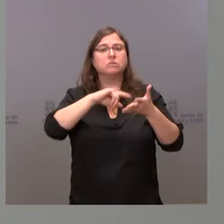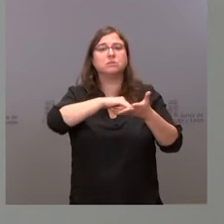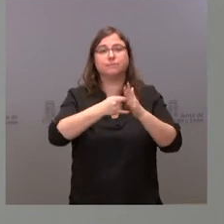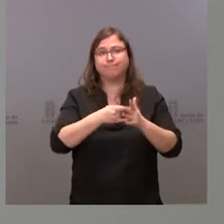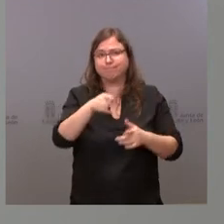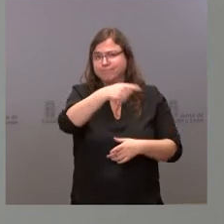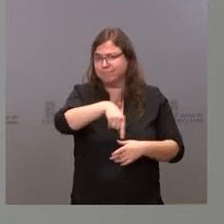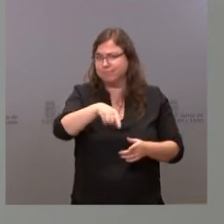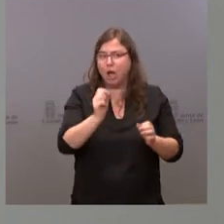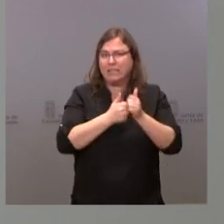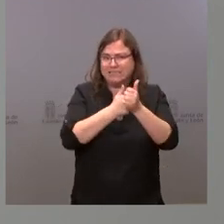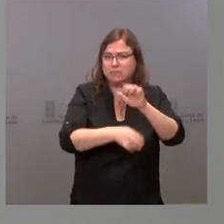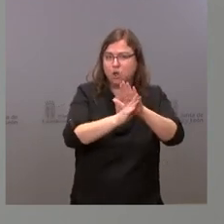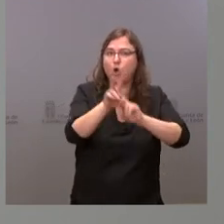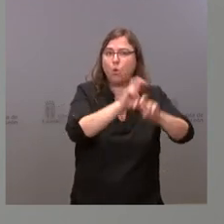evidentemente